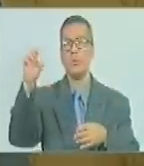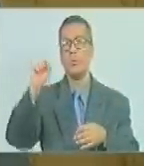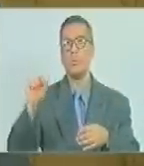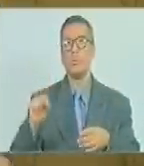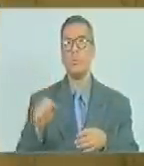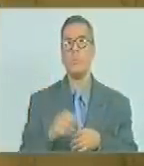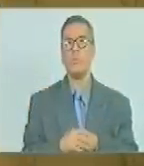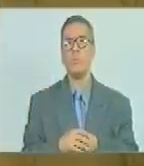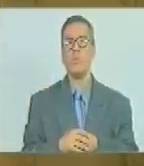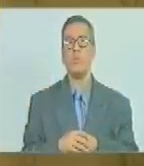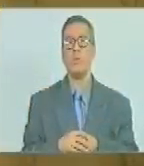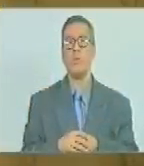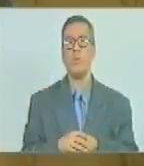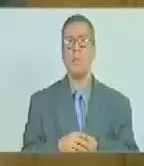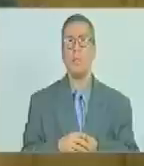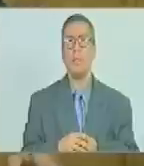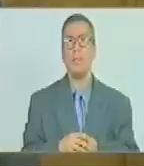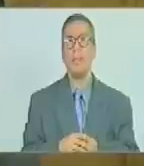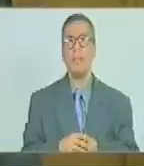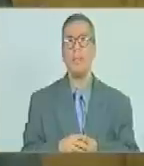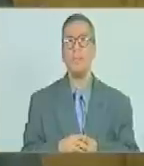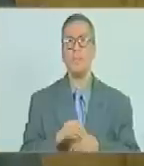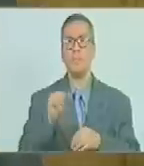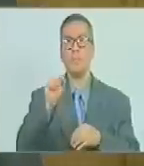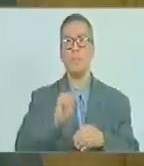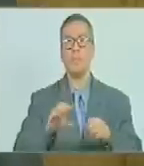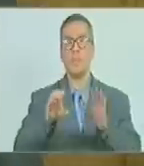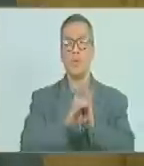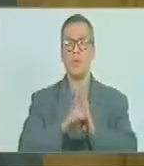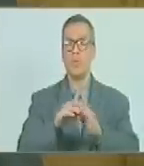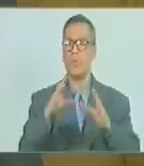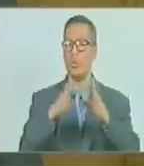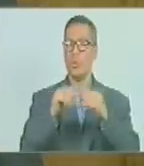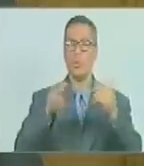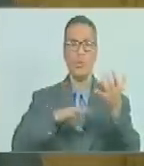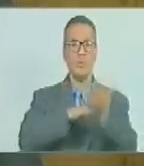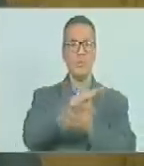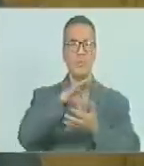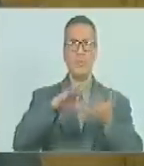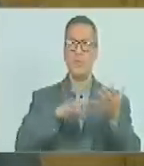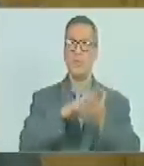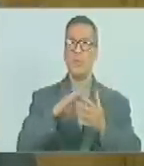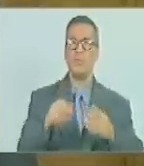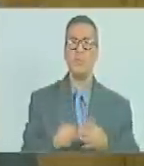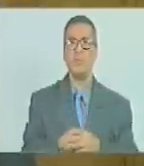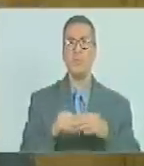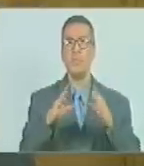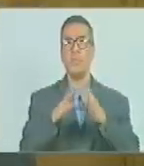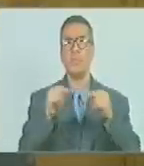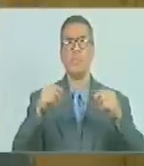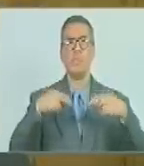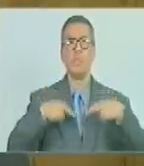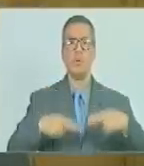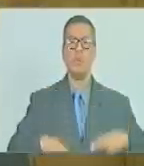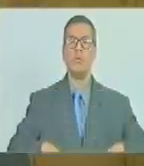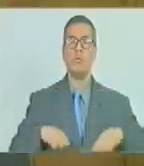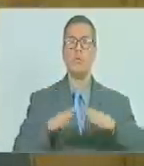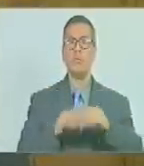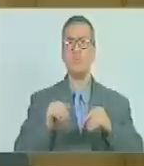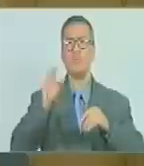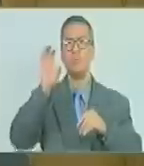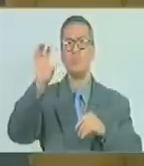Socialistas Soviéticas, lo cual constituyó una tragedia para toda la humanidad, una